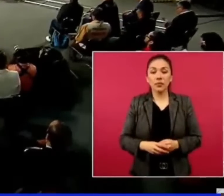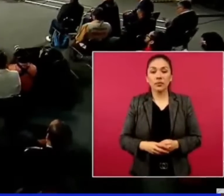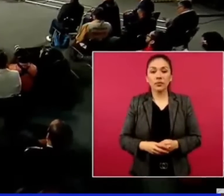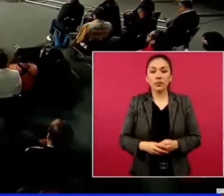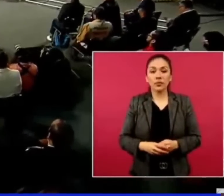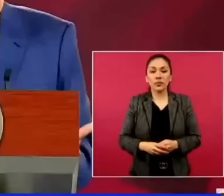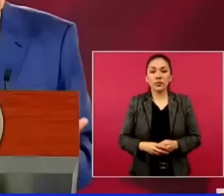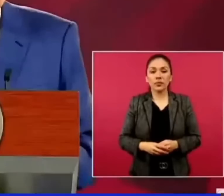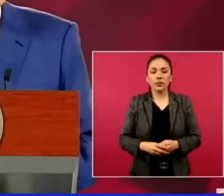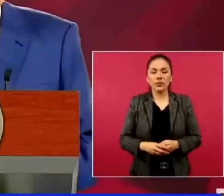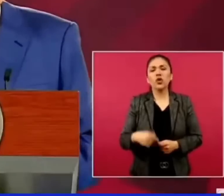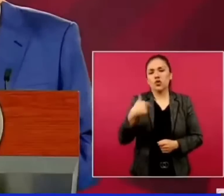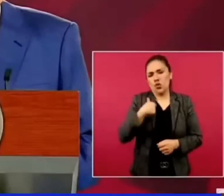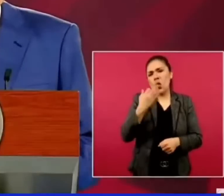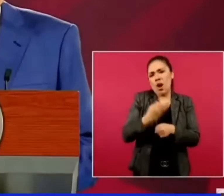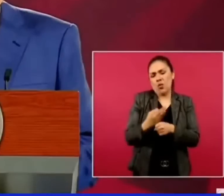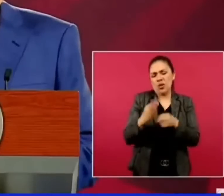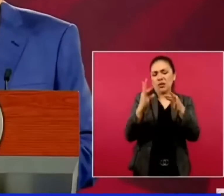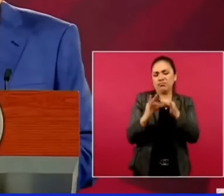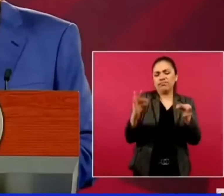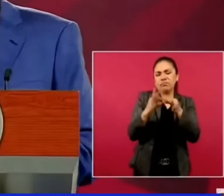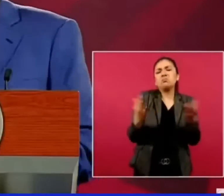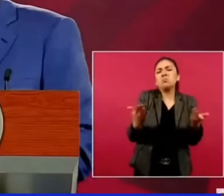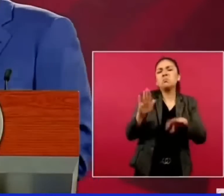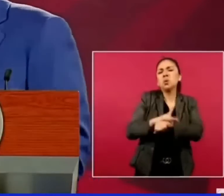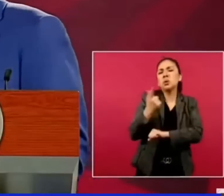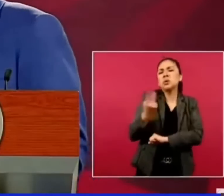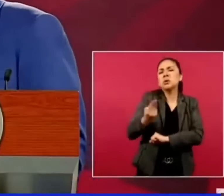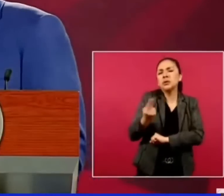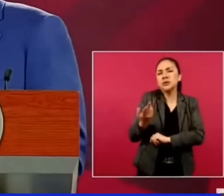¿Por qué lo planteo? Porque